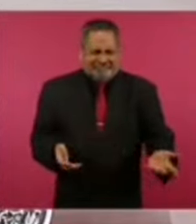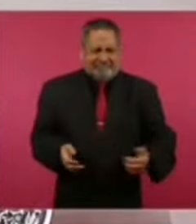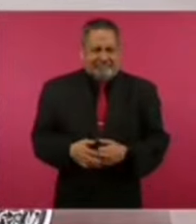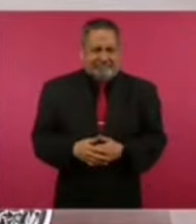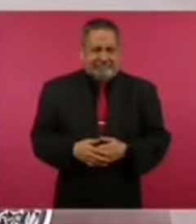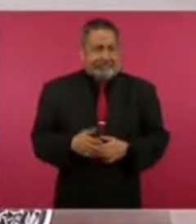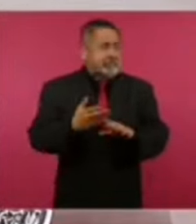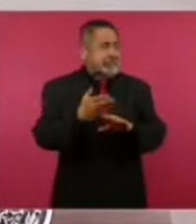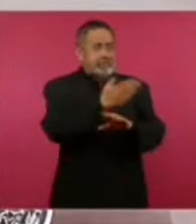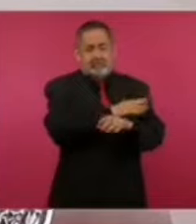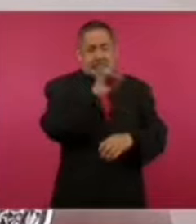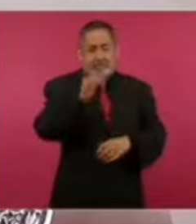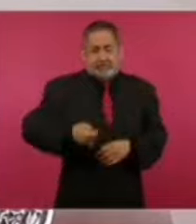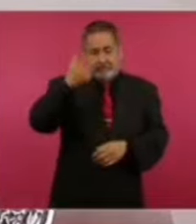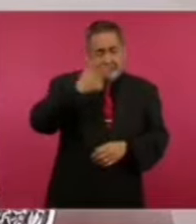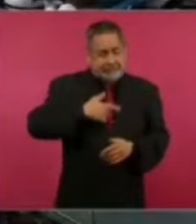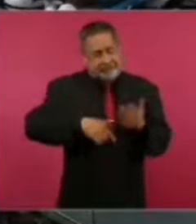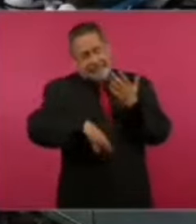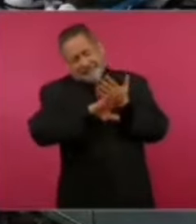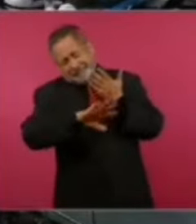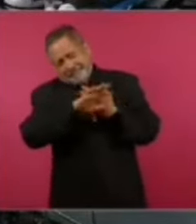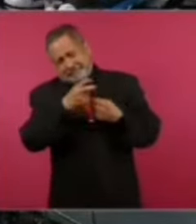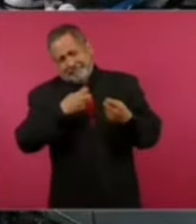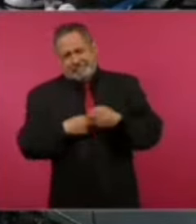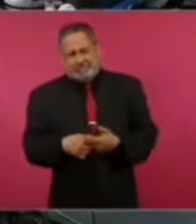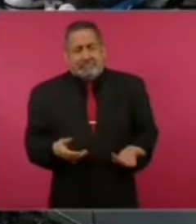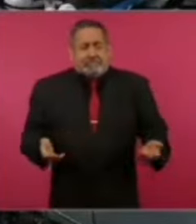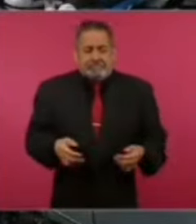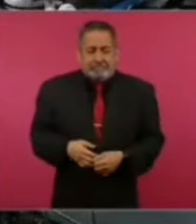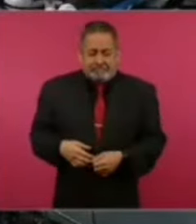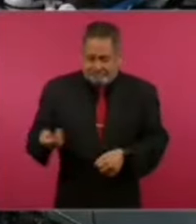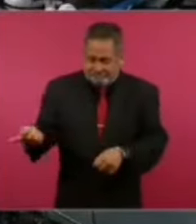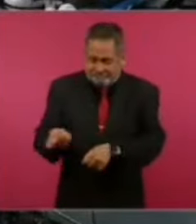como nunca se había visto, y no pasa nada,